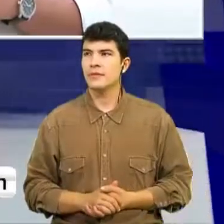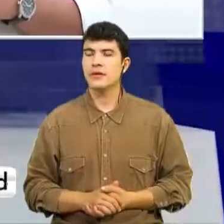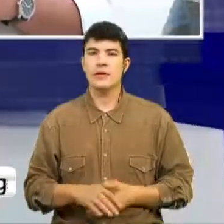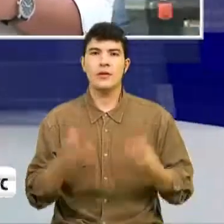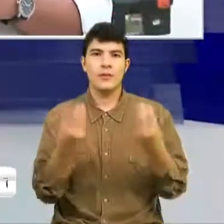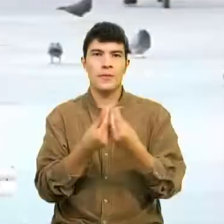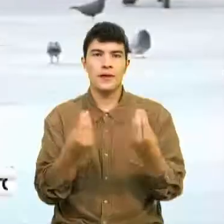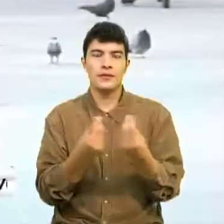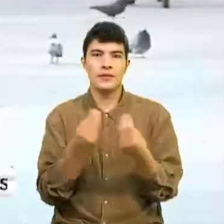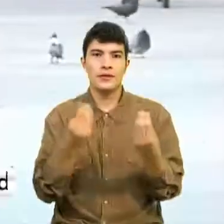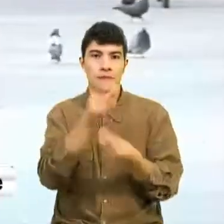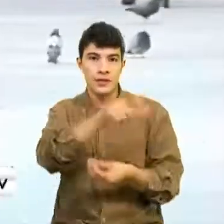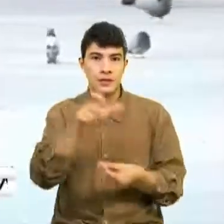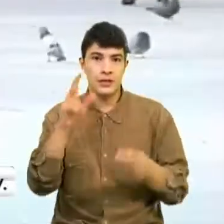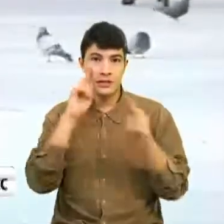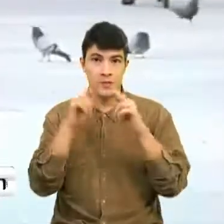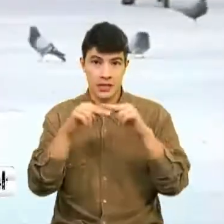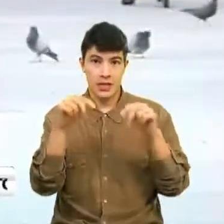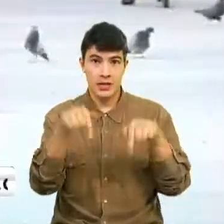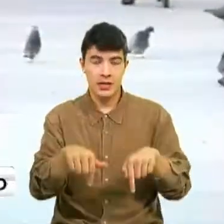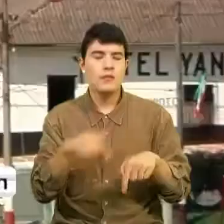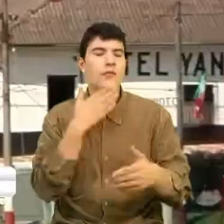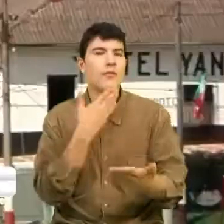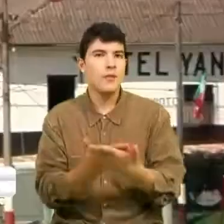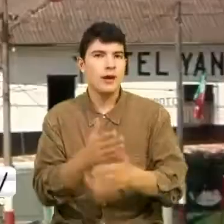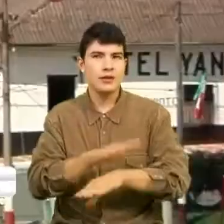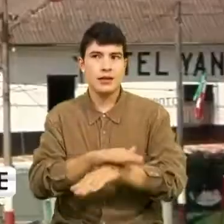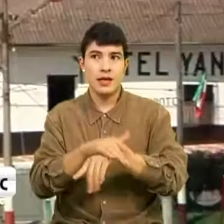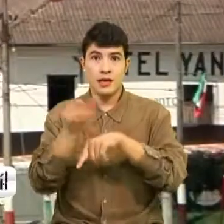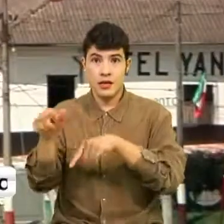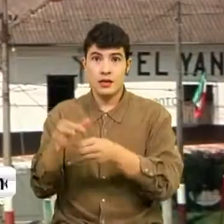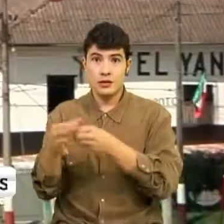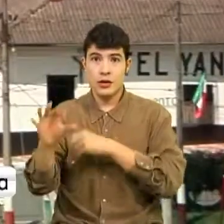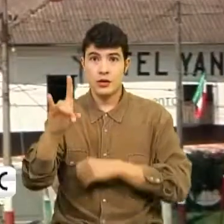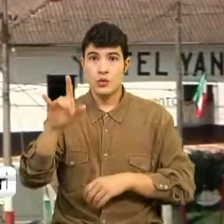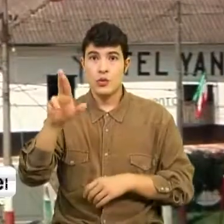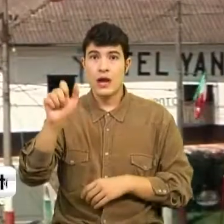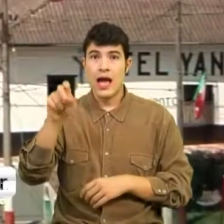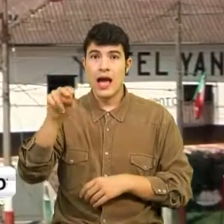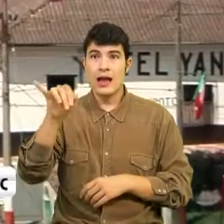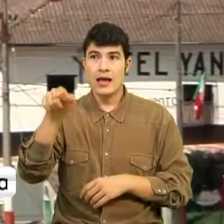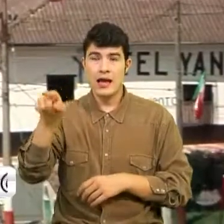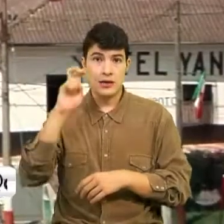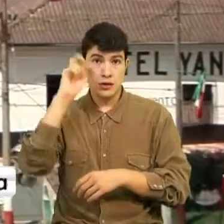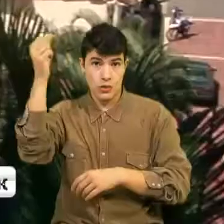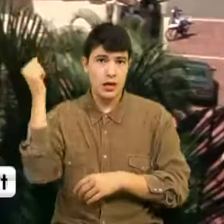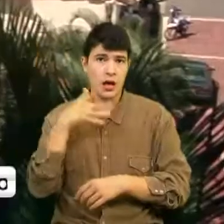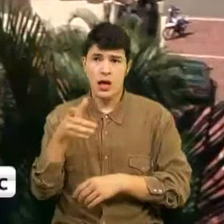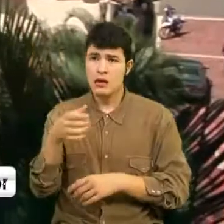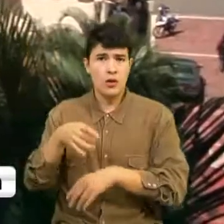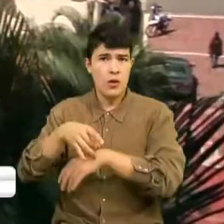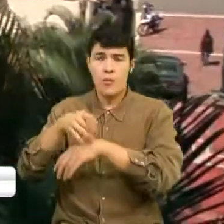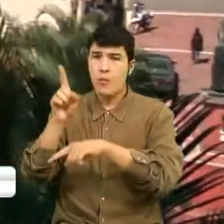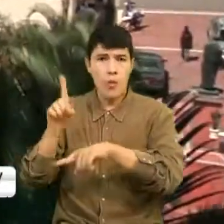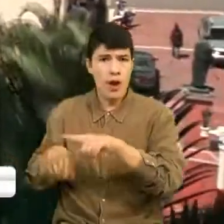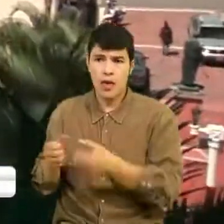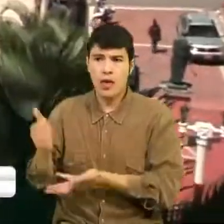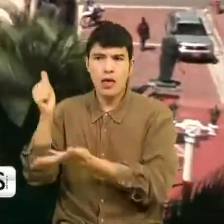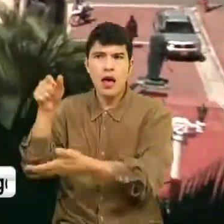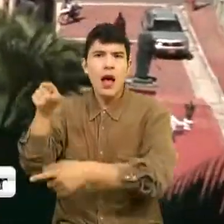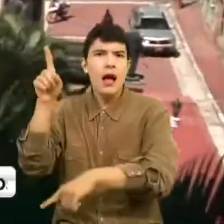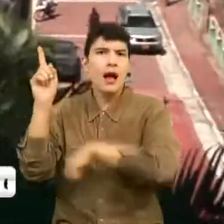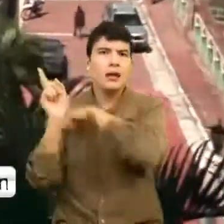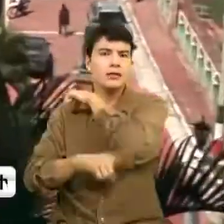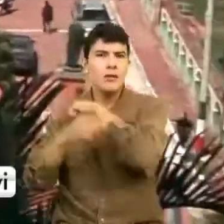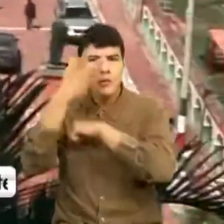Compañeros y televidentes, muy buenas tardes. Pues Durán y en norte de Santander ha dejado de recibir esos recursos porque se encuentra con una sanción